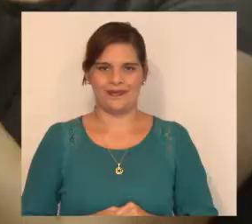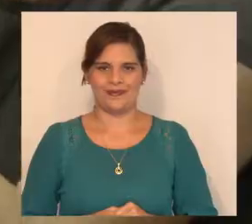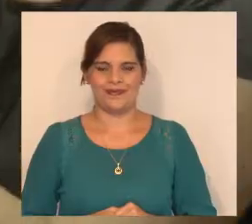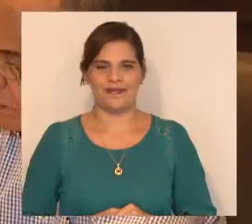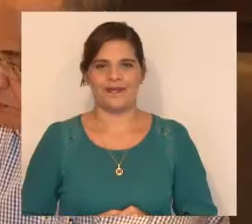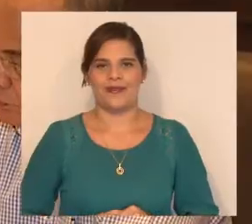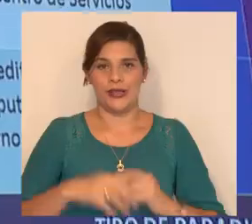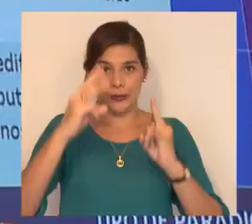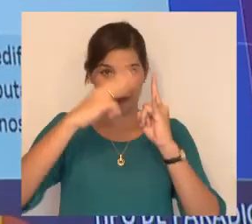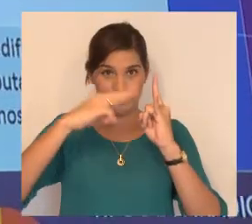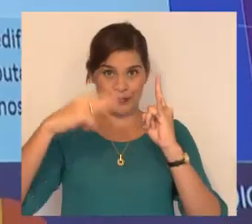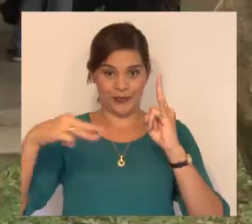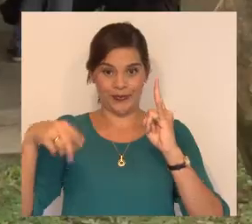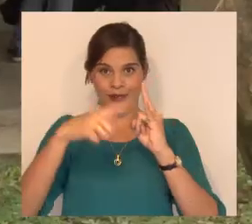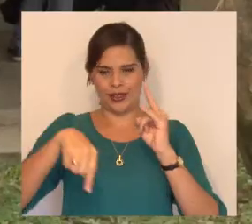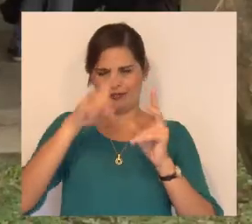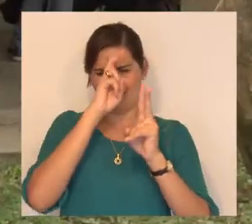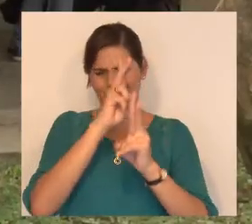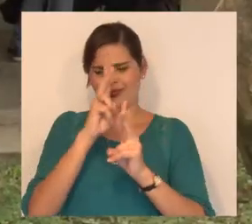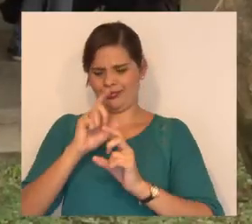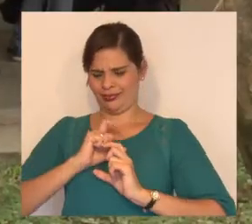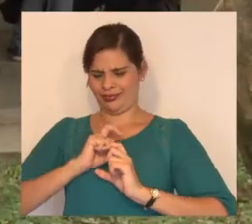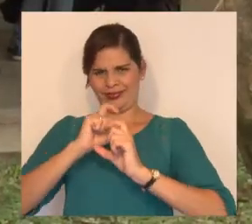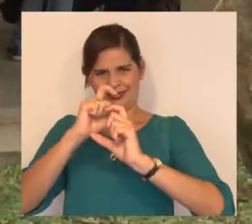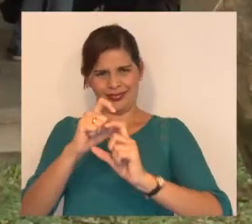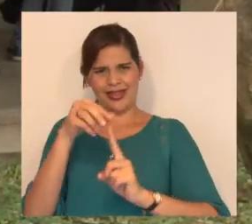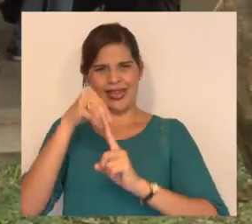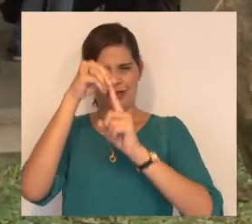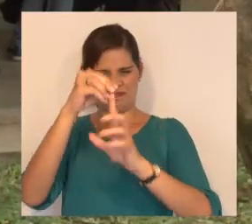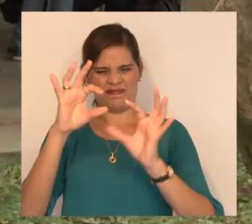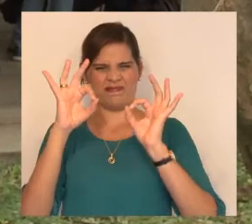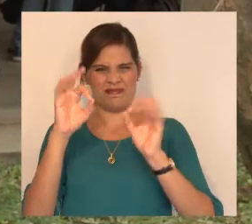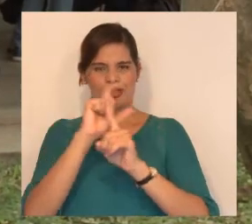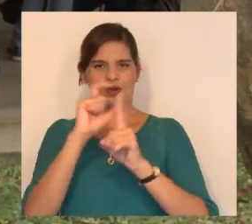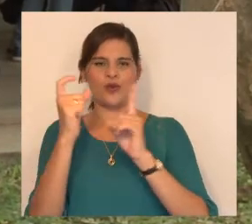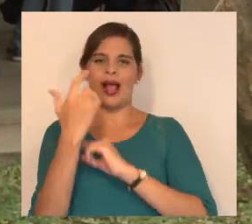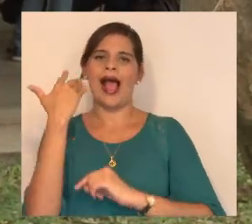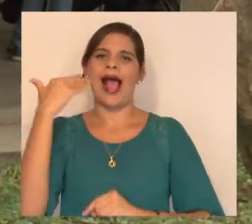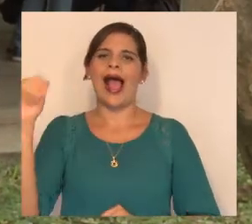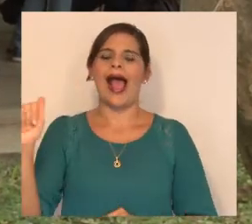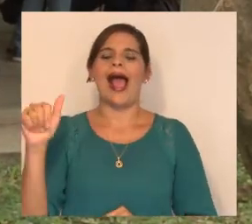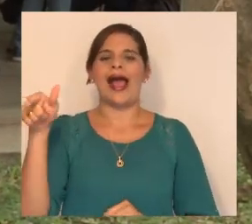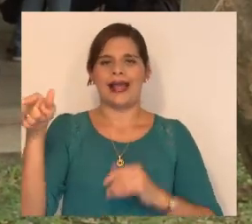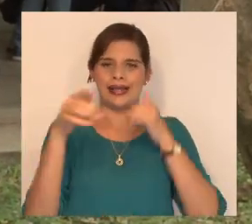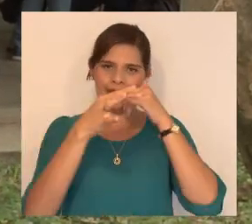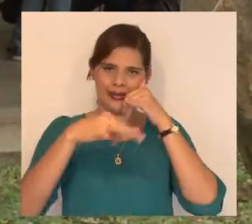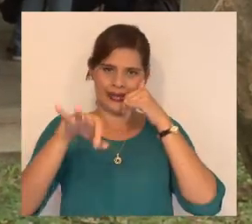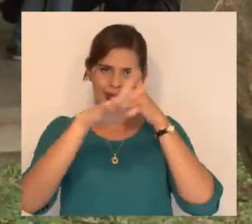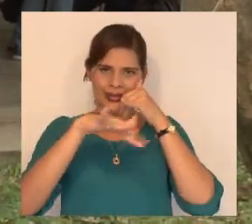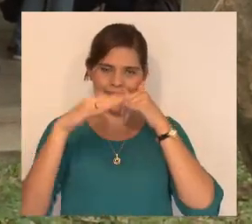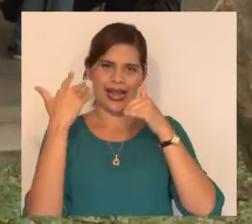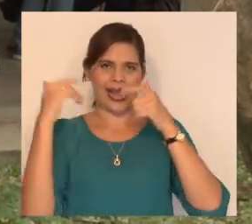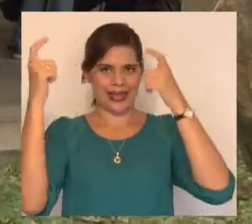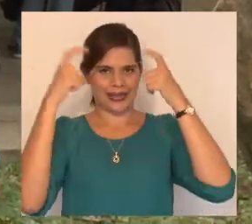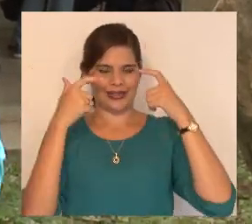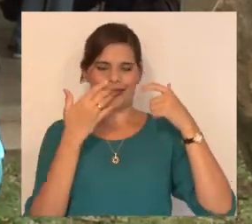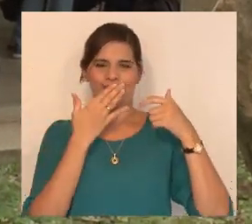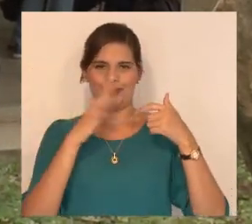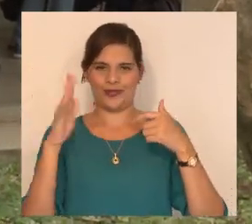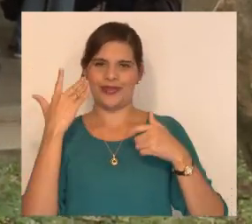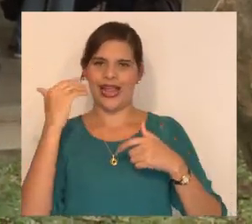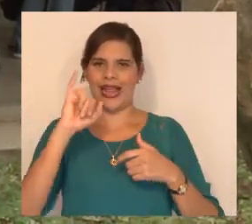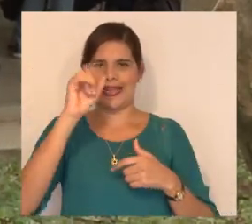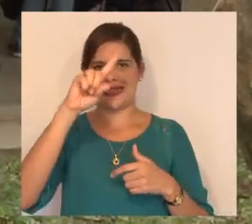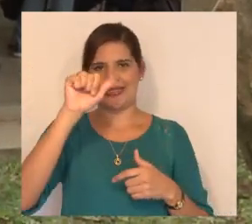aprendizaje. La Universidad del Magdalena condecoró con la medalla al mérito y la excelencia cultural al estudiante del programa Ingeniería